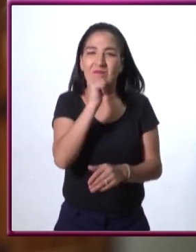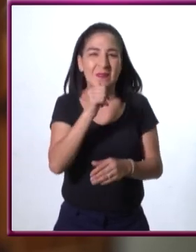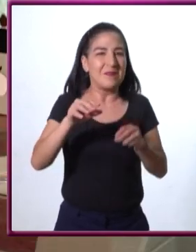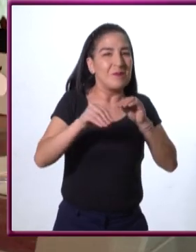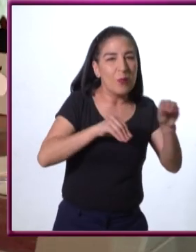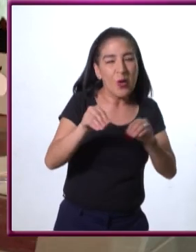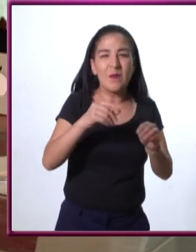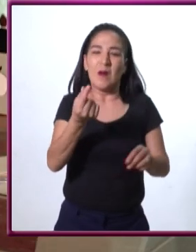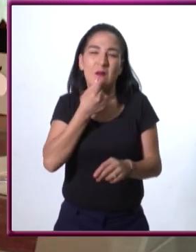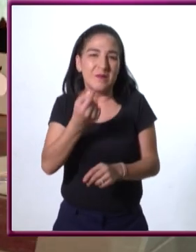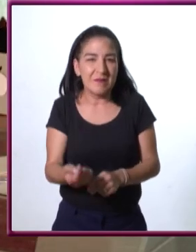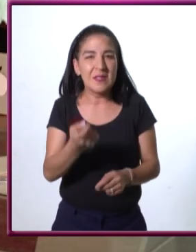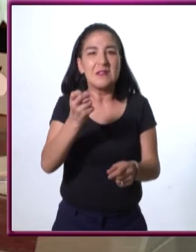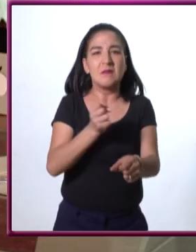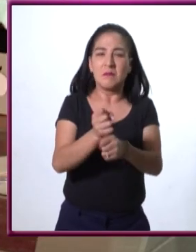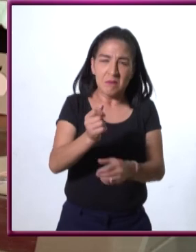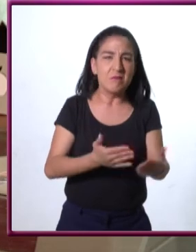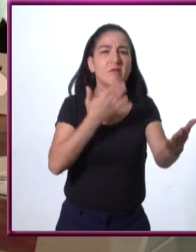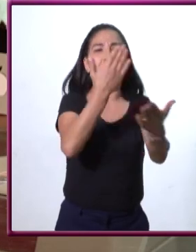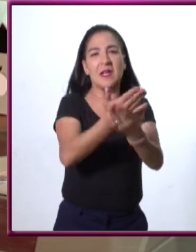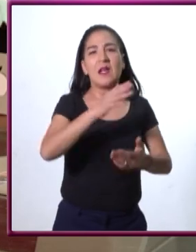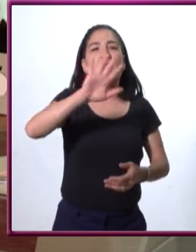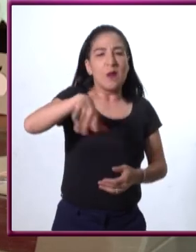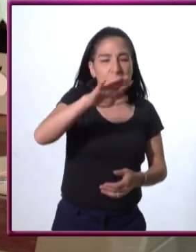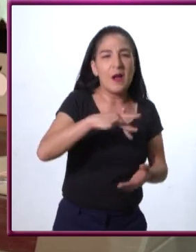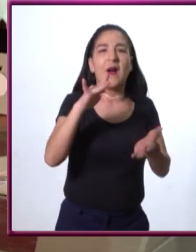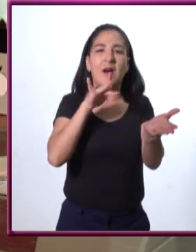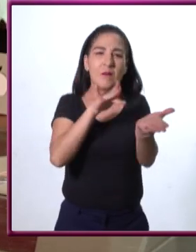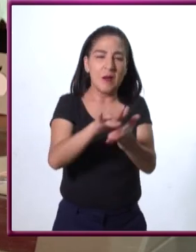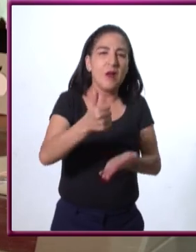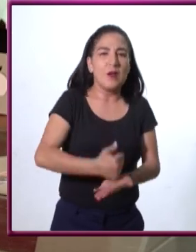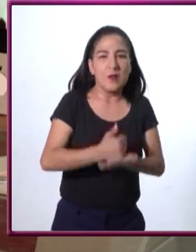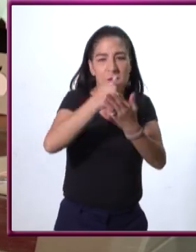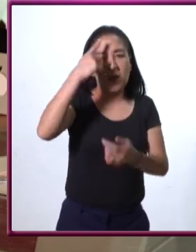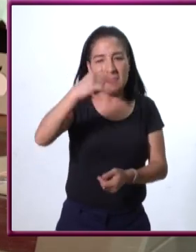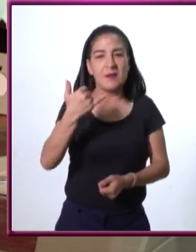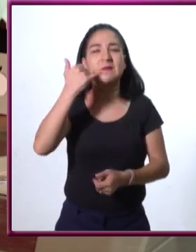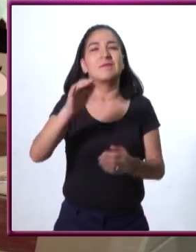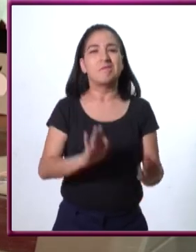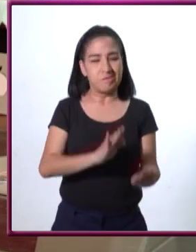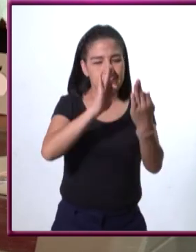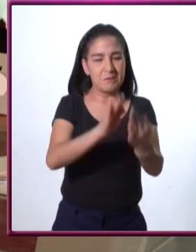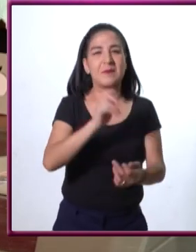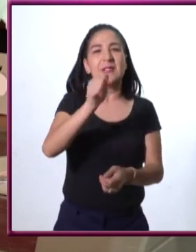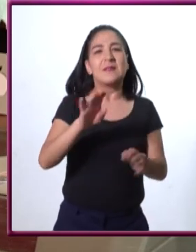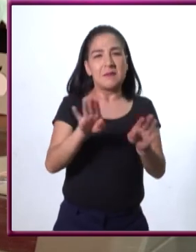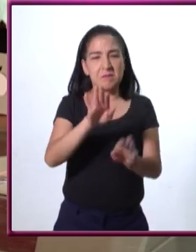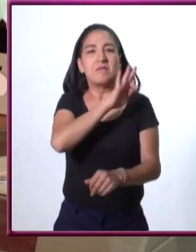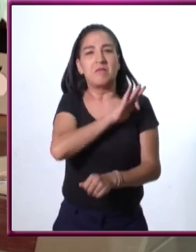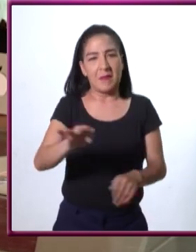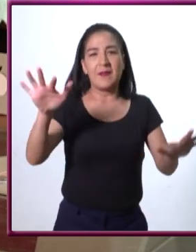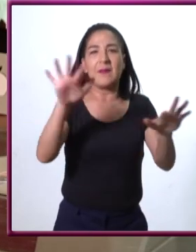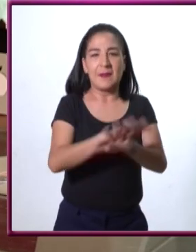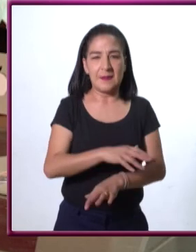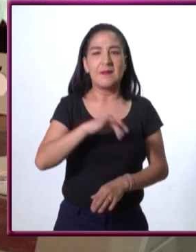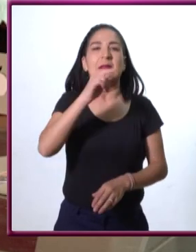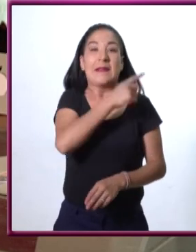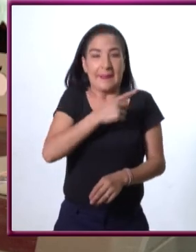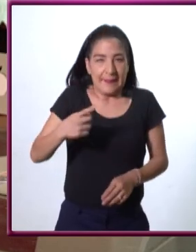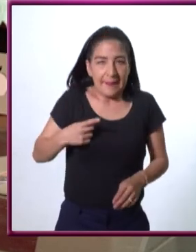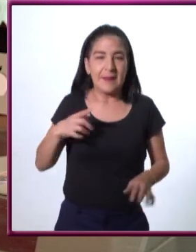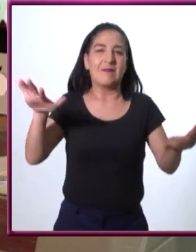que abruma, decía el poeta español Manuel de Palacio en su poema En el calabozo. Doctora, estamos de regreso con usted. Hola,